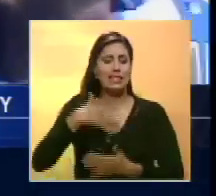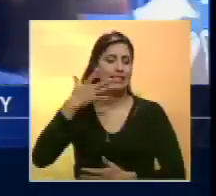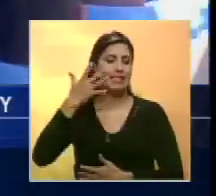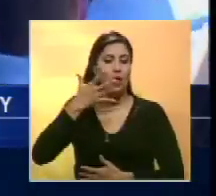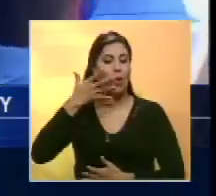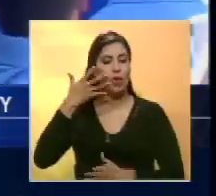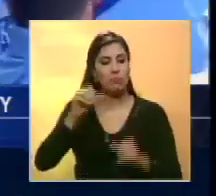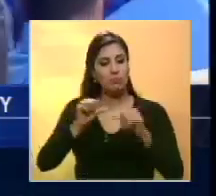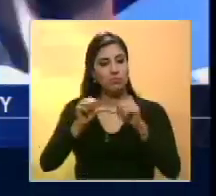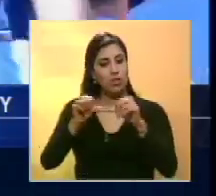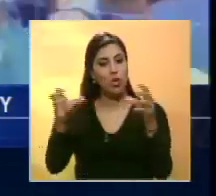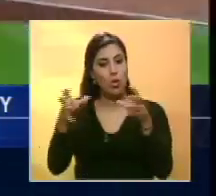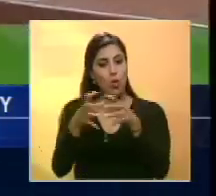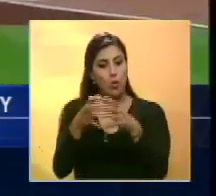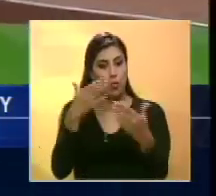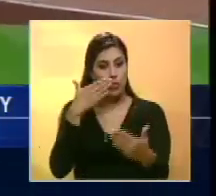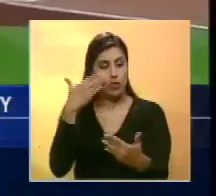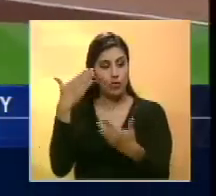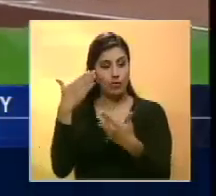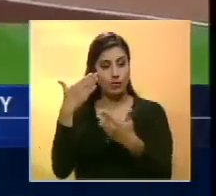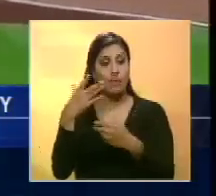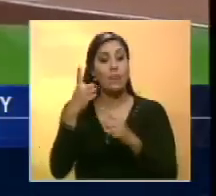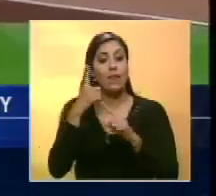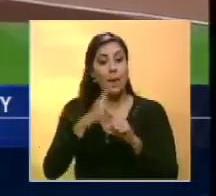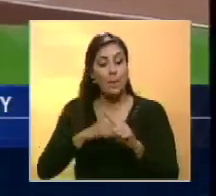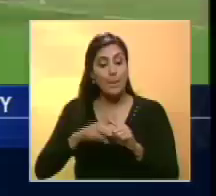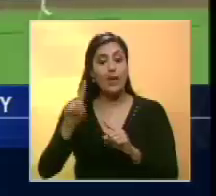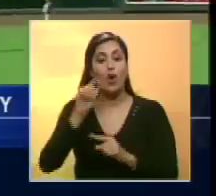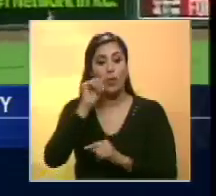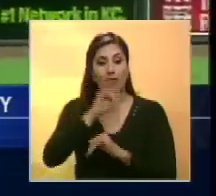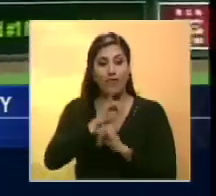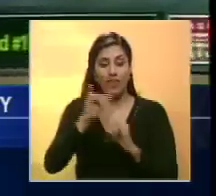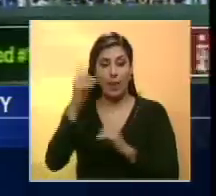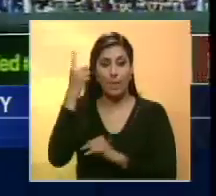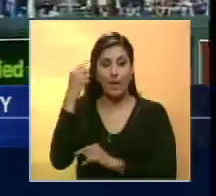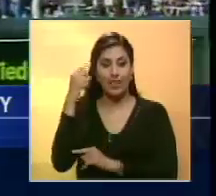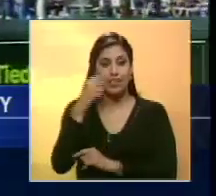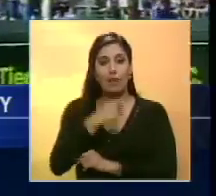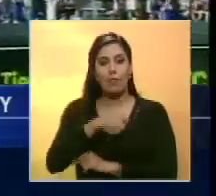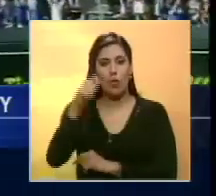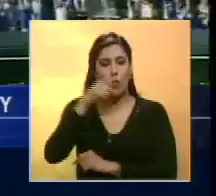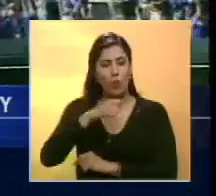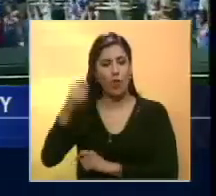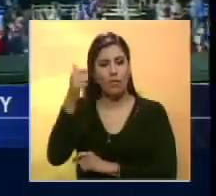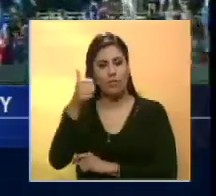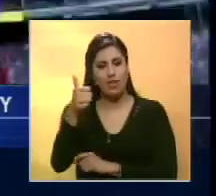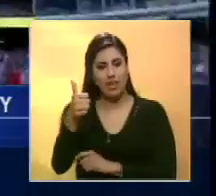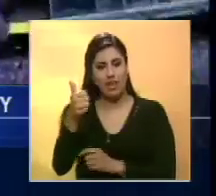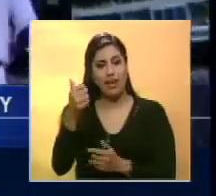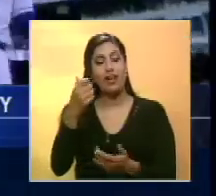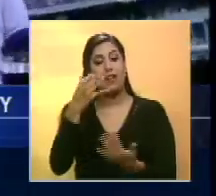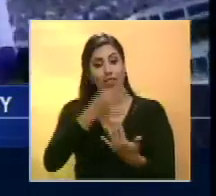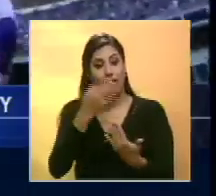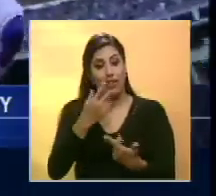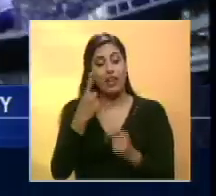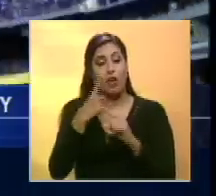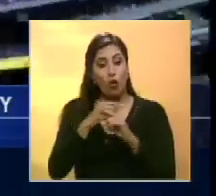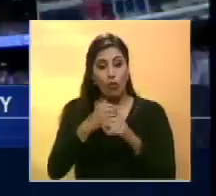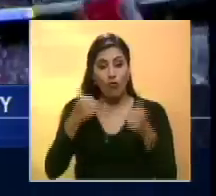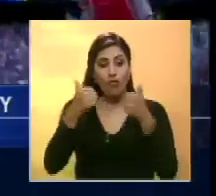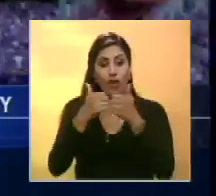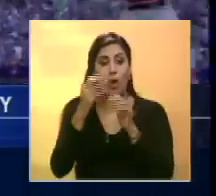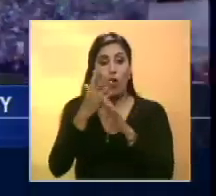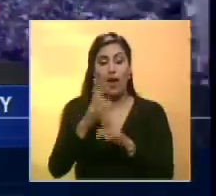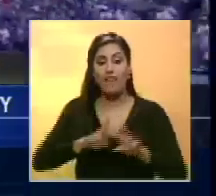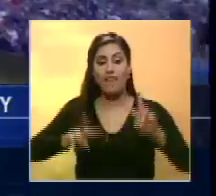orgulloso de permanecer con los actuales campeones de las Grandes Ligas. Pérez terminó la temporada pasada como una pieza clave en el título de los Reales. Finalizó como